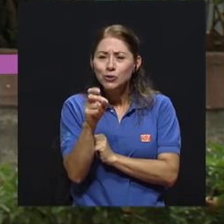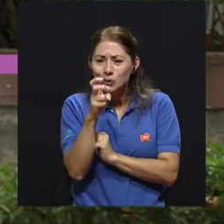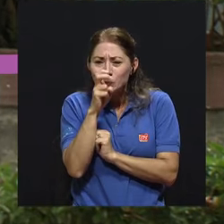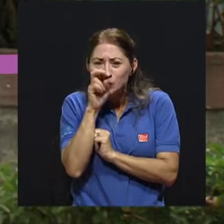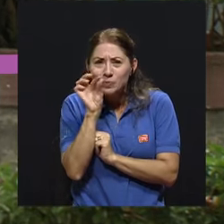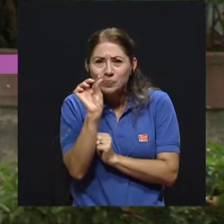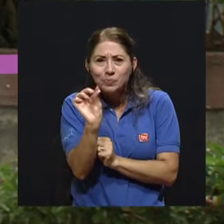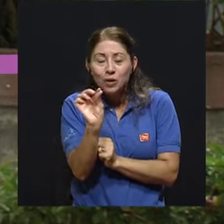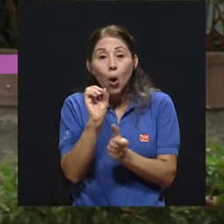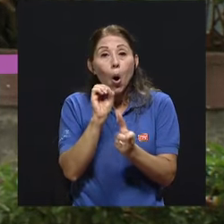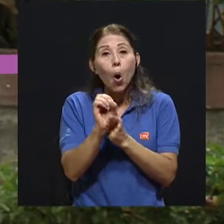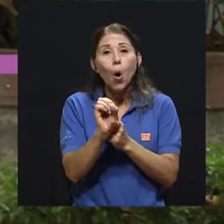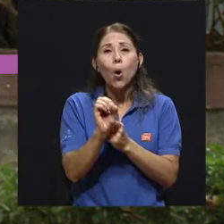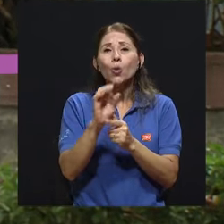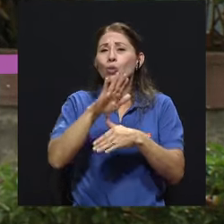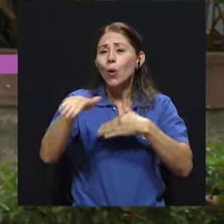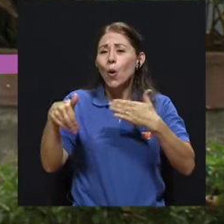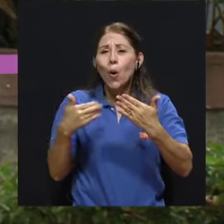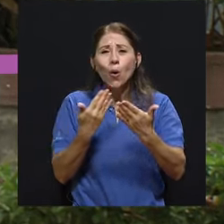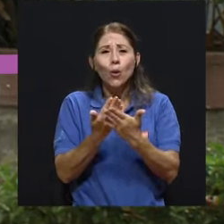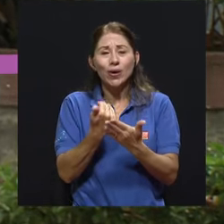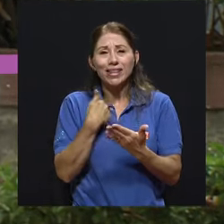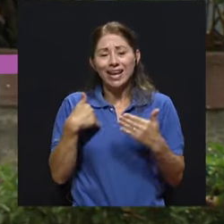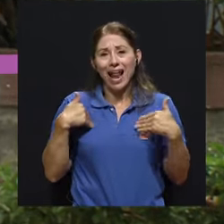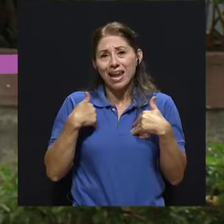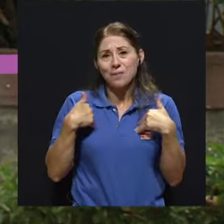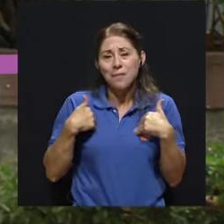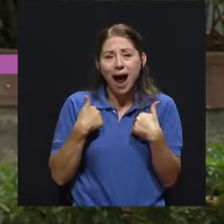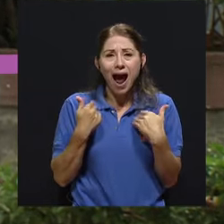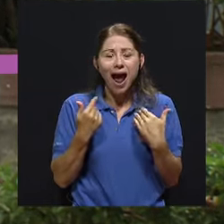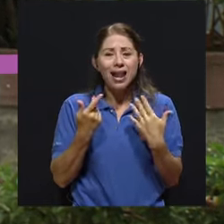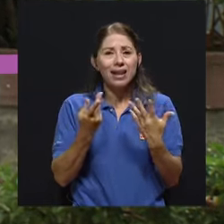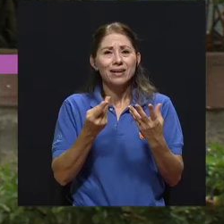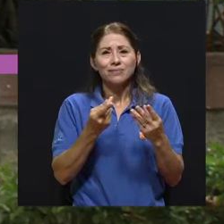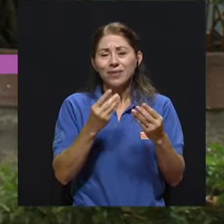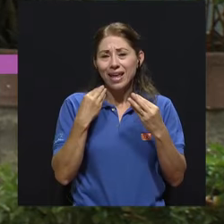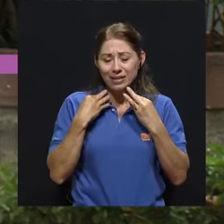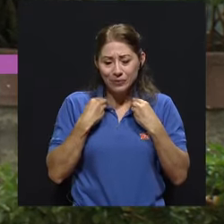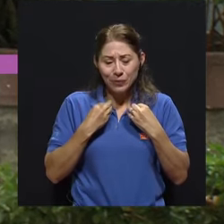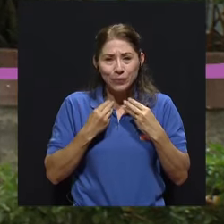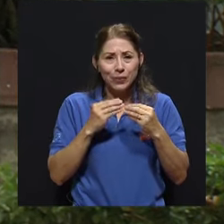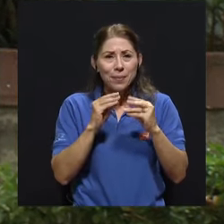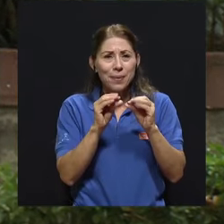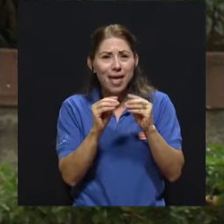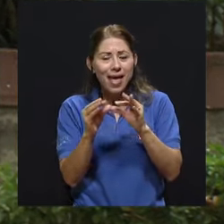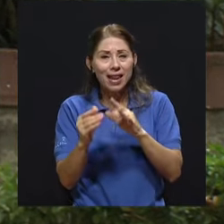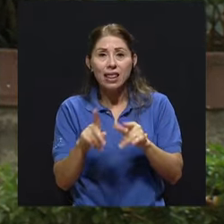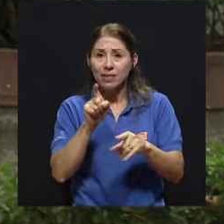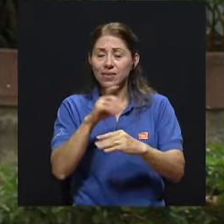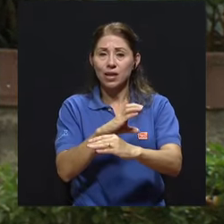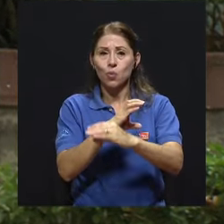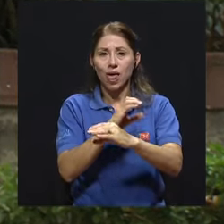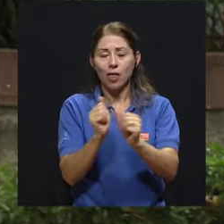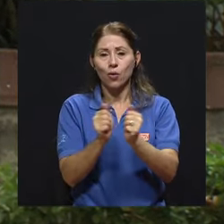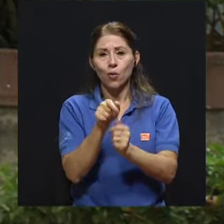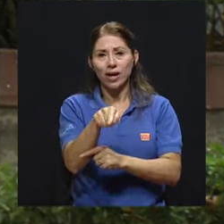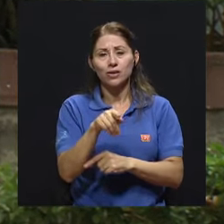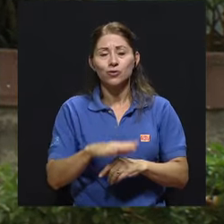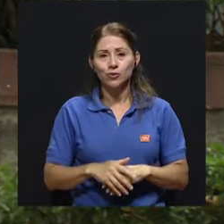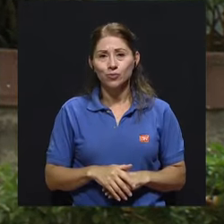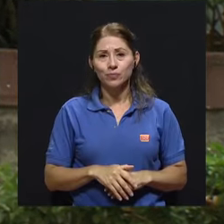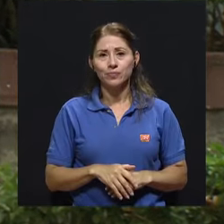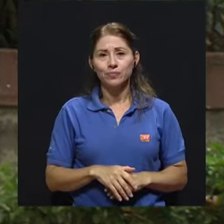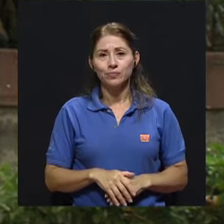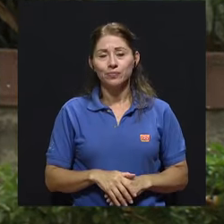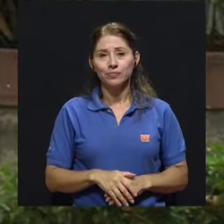animal, las proteínas esas del pelo y los mohos y ácaros y todo que tienen los animales, que pues que hay que tener cuidado, ¿verdad?, con